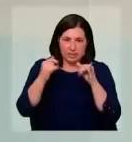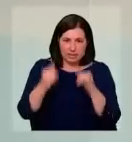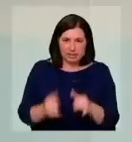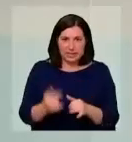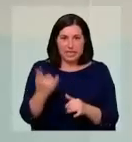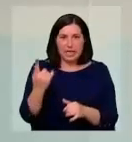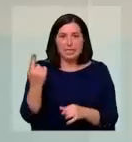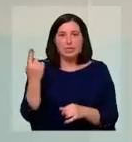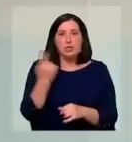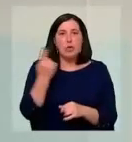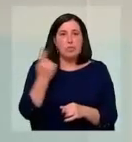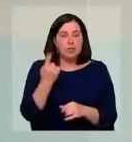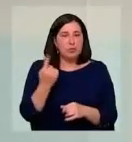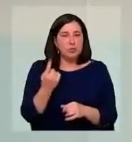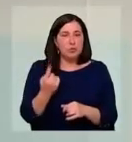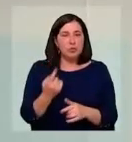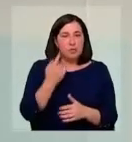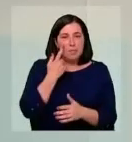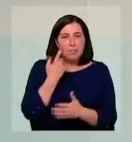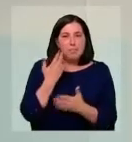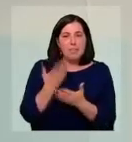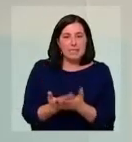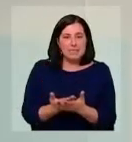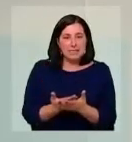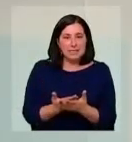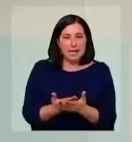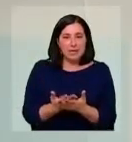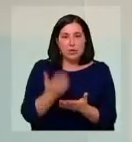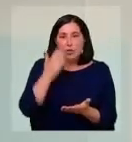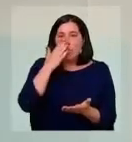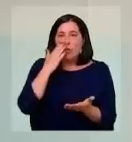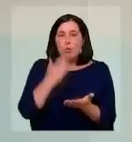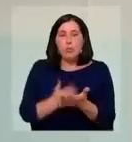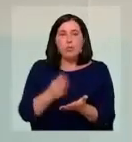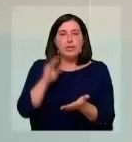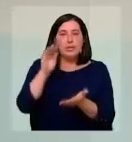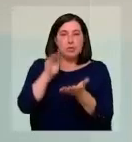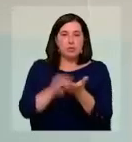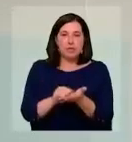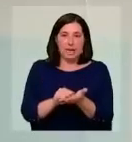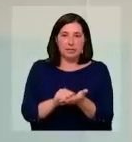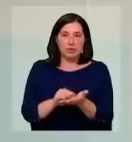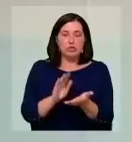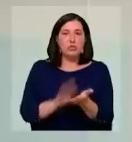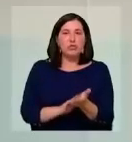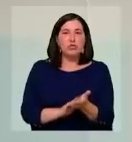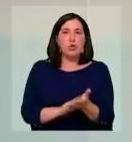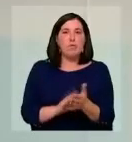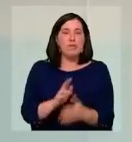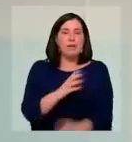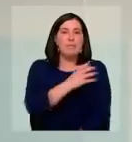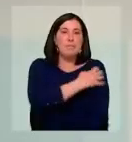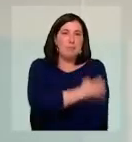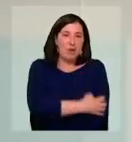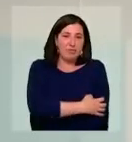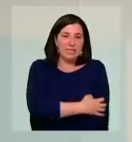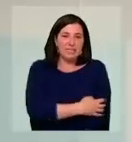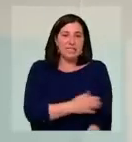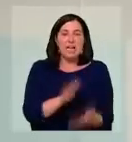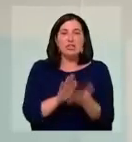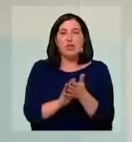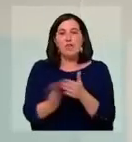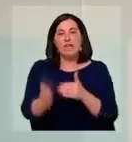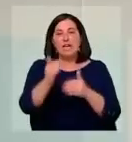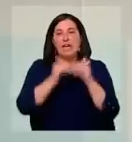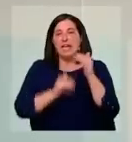hace unos minutos nada más, se presentaron lo que son los últimos datos de lo que respecta a la pobreza y la indigencia en nuestro país. Datos